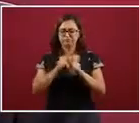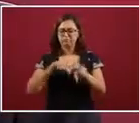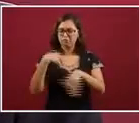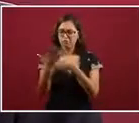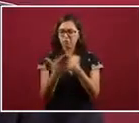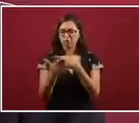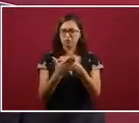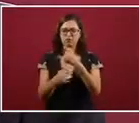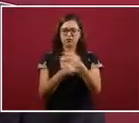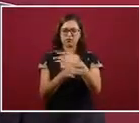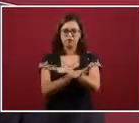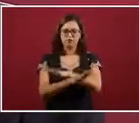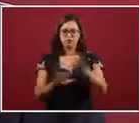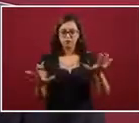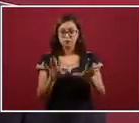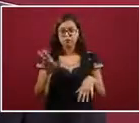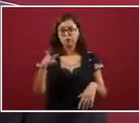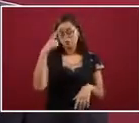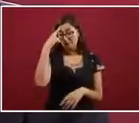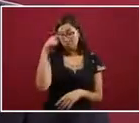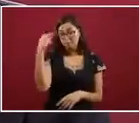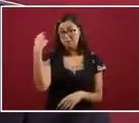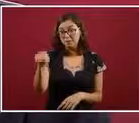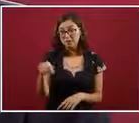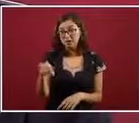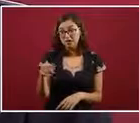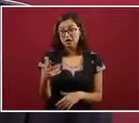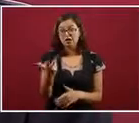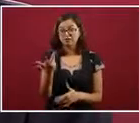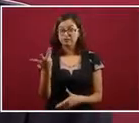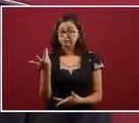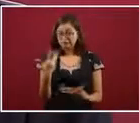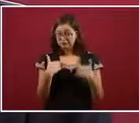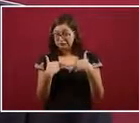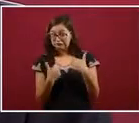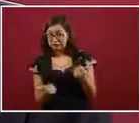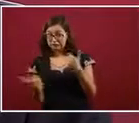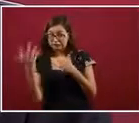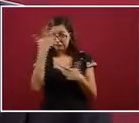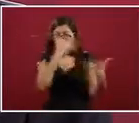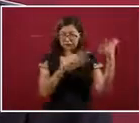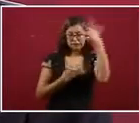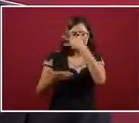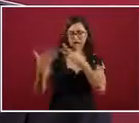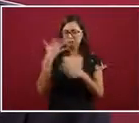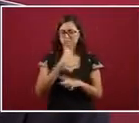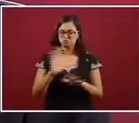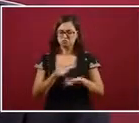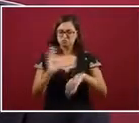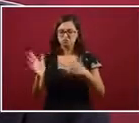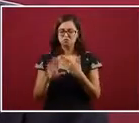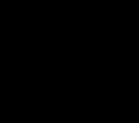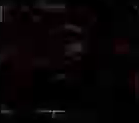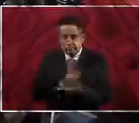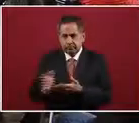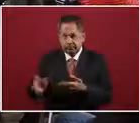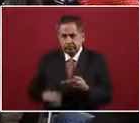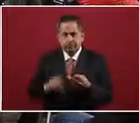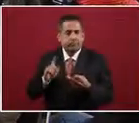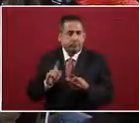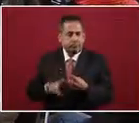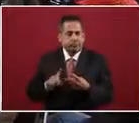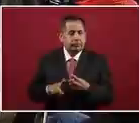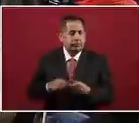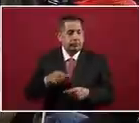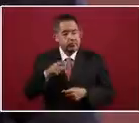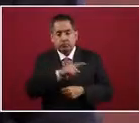informarlo para que no haya malos entendidos, que no haya falsedades. De la